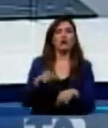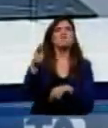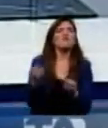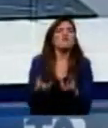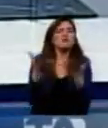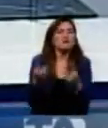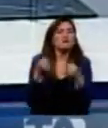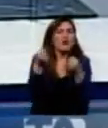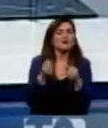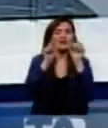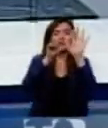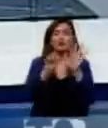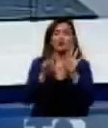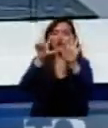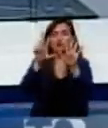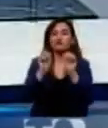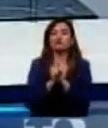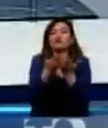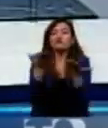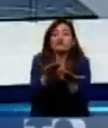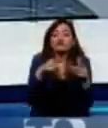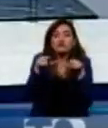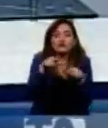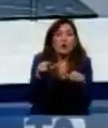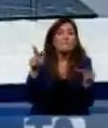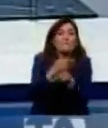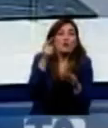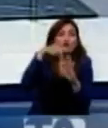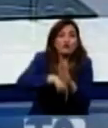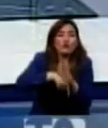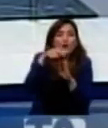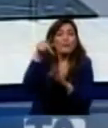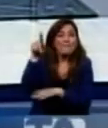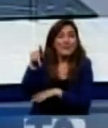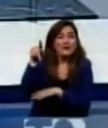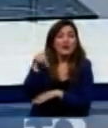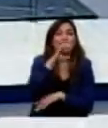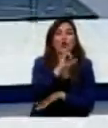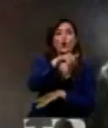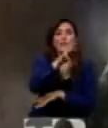con epicentro en Cojimíes y Pedernales, fue uno de los más letales que ha afrontado el país.